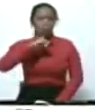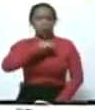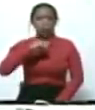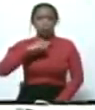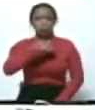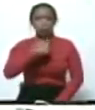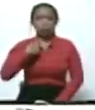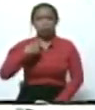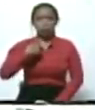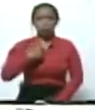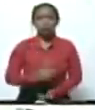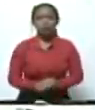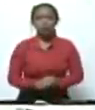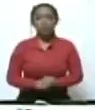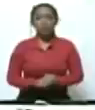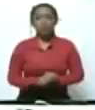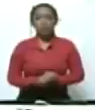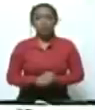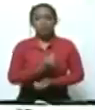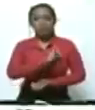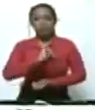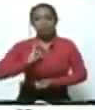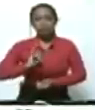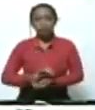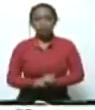grupismo, el individualismo.